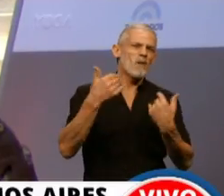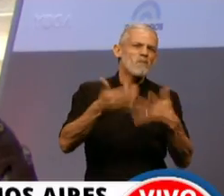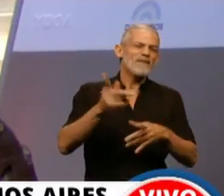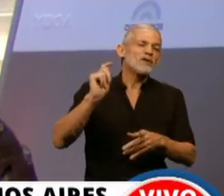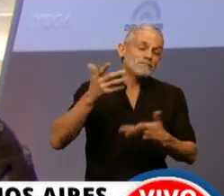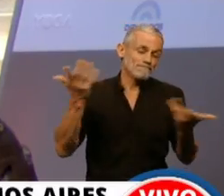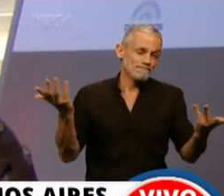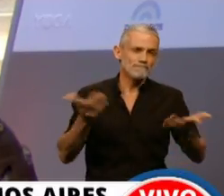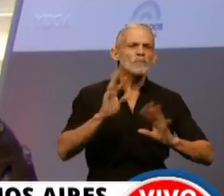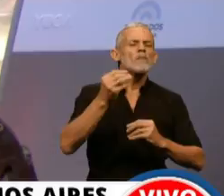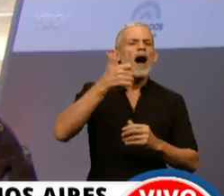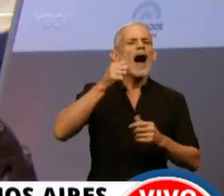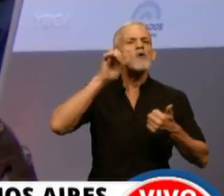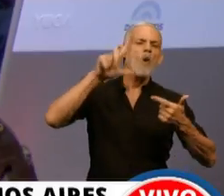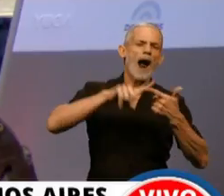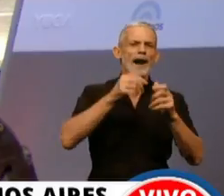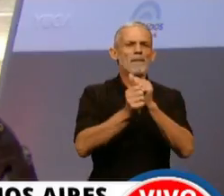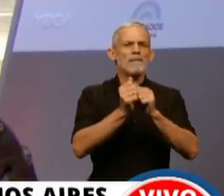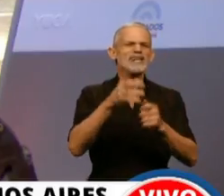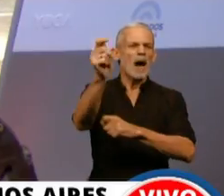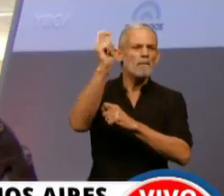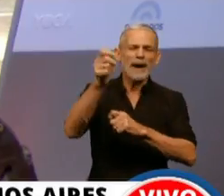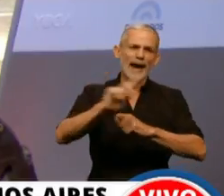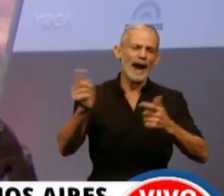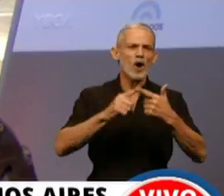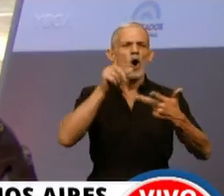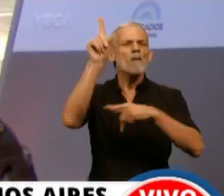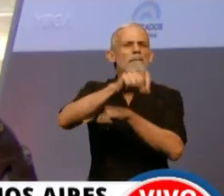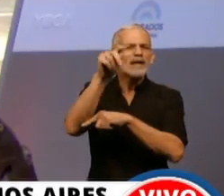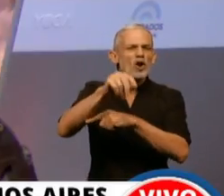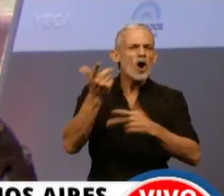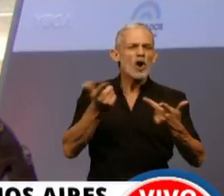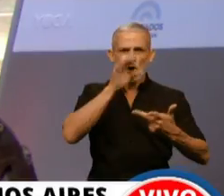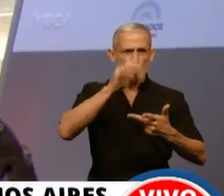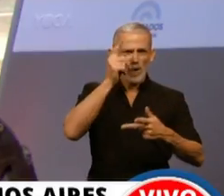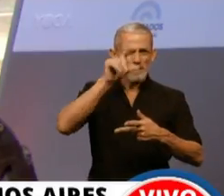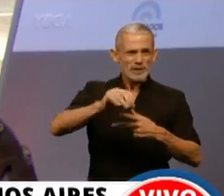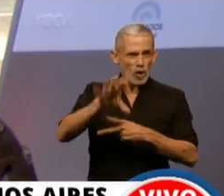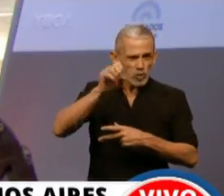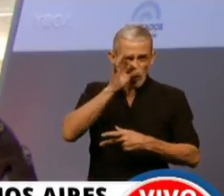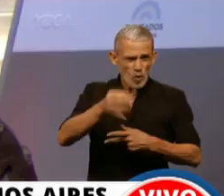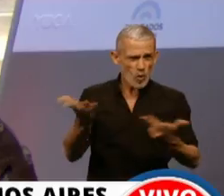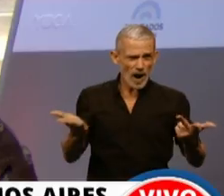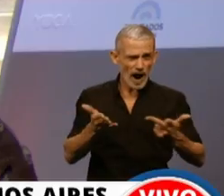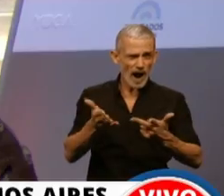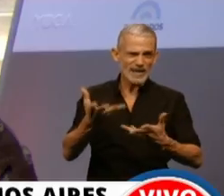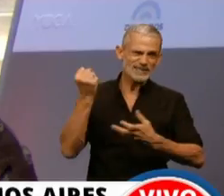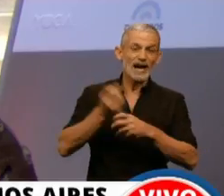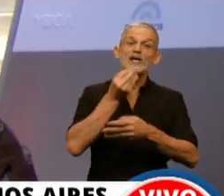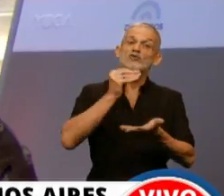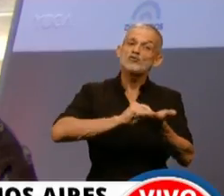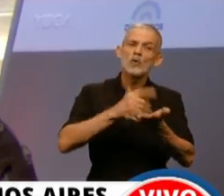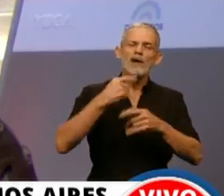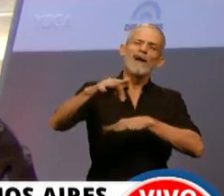porque no tocan al lugar porque no tocan a la pesca porque no tocan a las petroleras nada y encima en chubut se